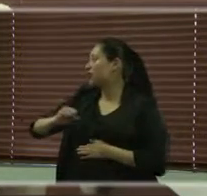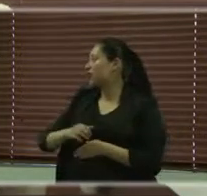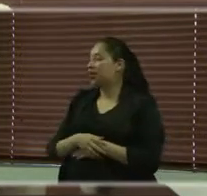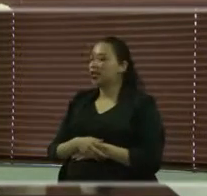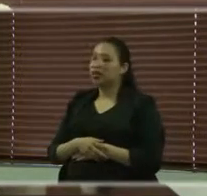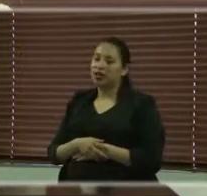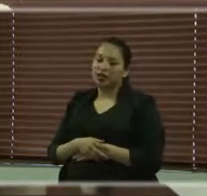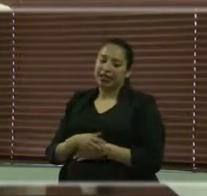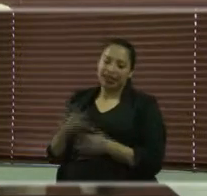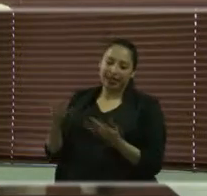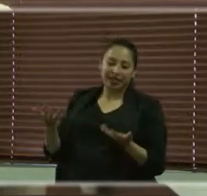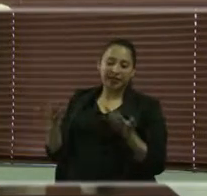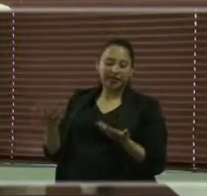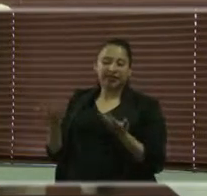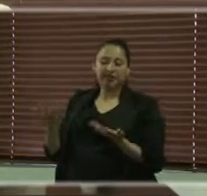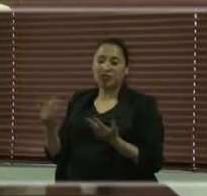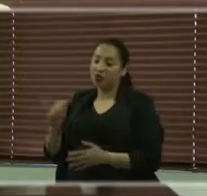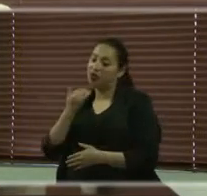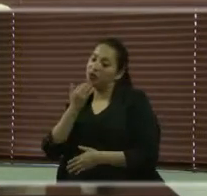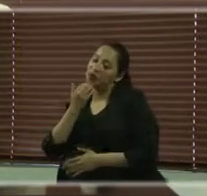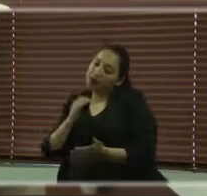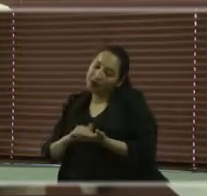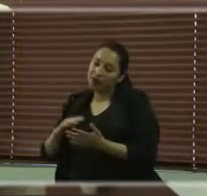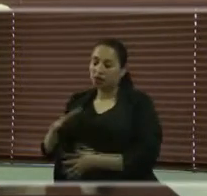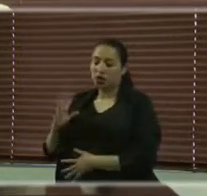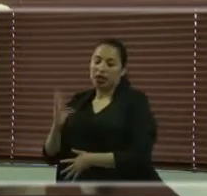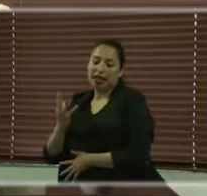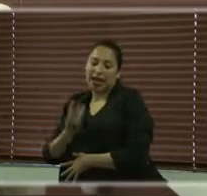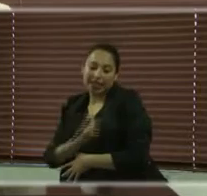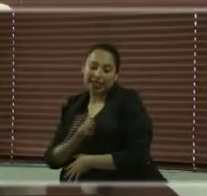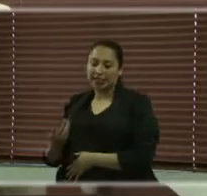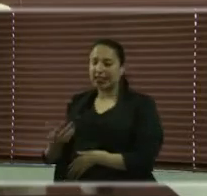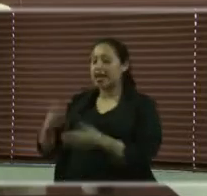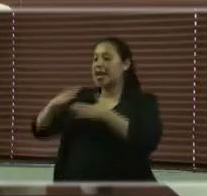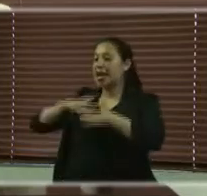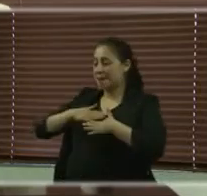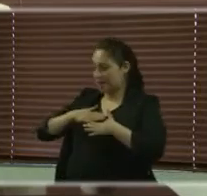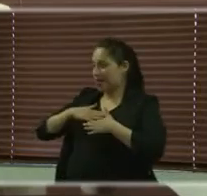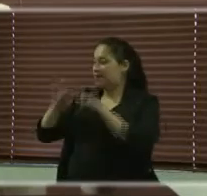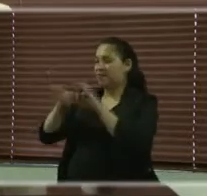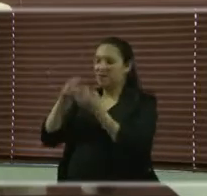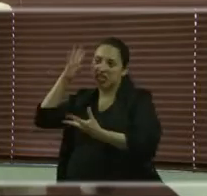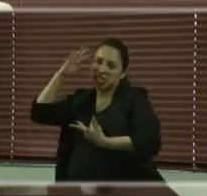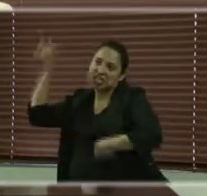pero si son forzados pues pues es violación entonces